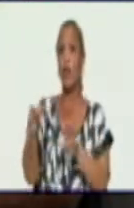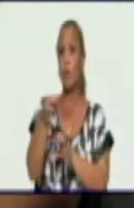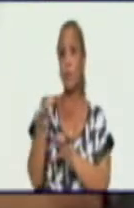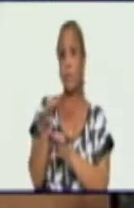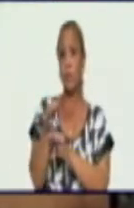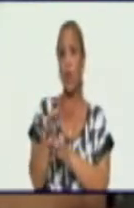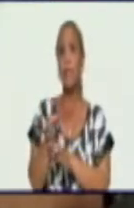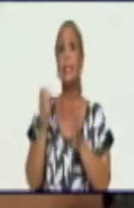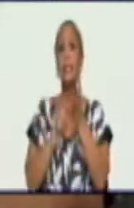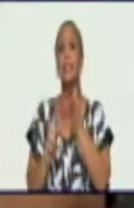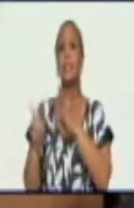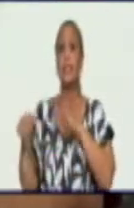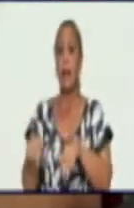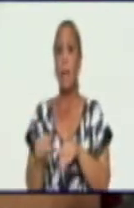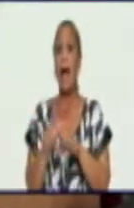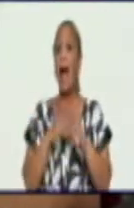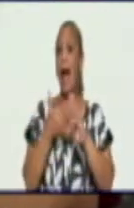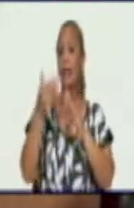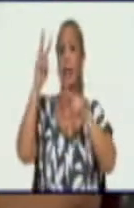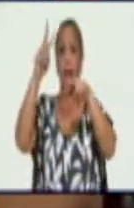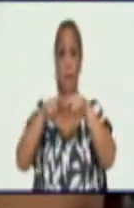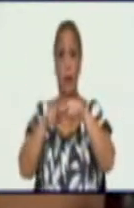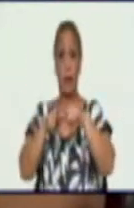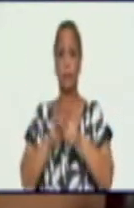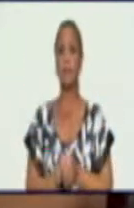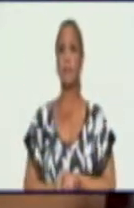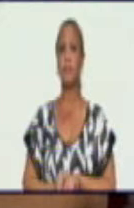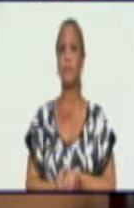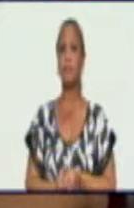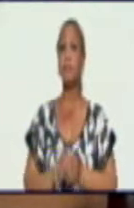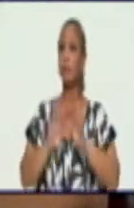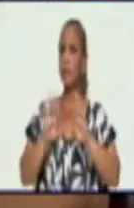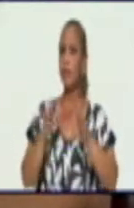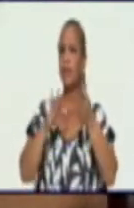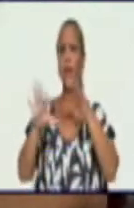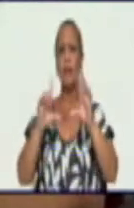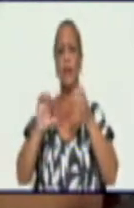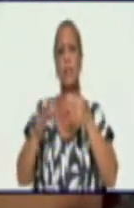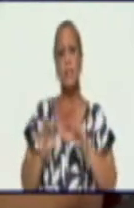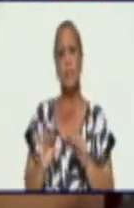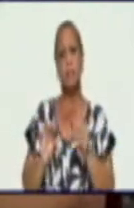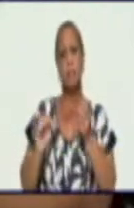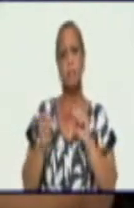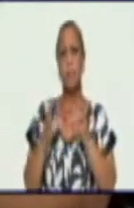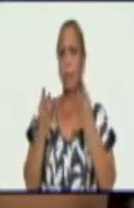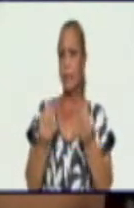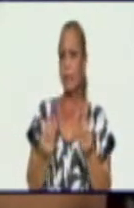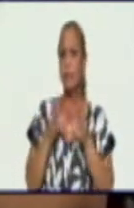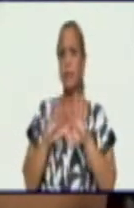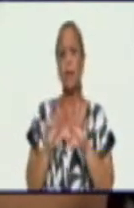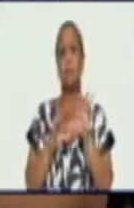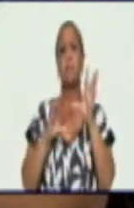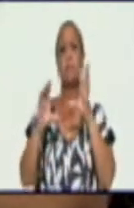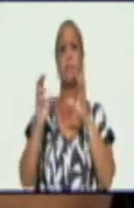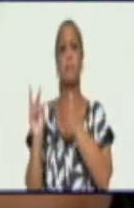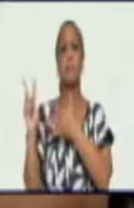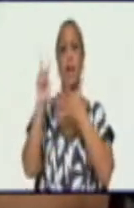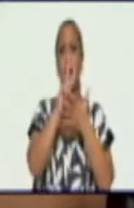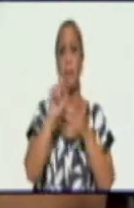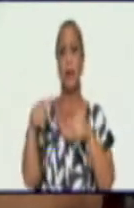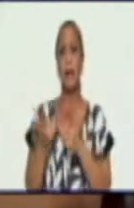hasta La Habana. Eso se flexibilizó bastante, para llamar de alguna manera. Ya viajaban en ese ómnibus personas